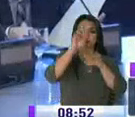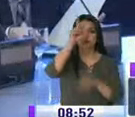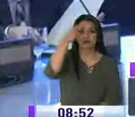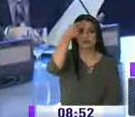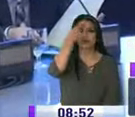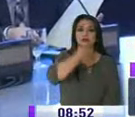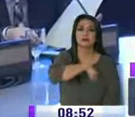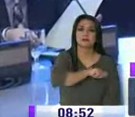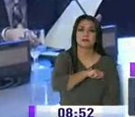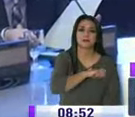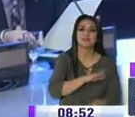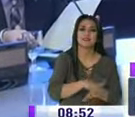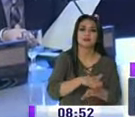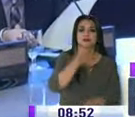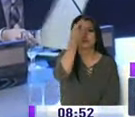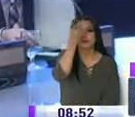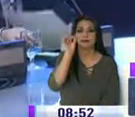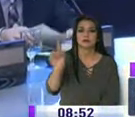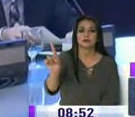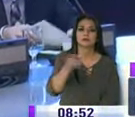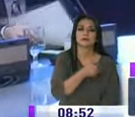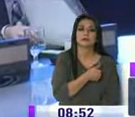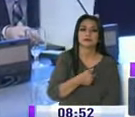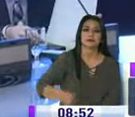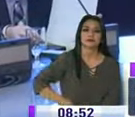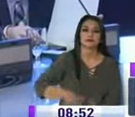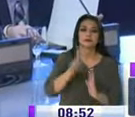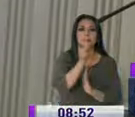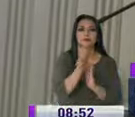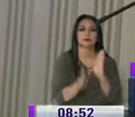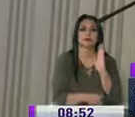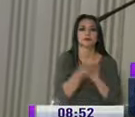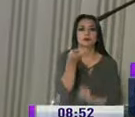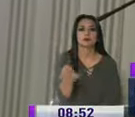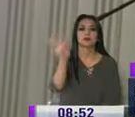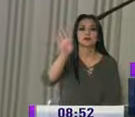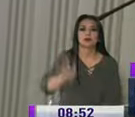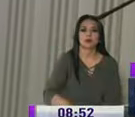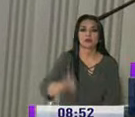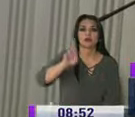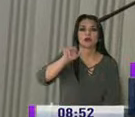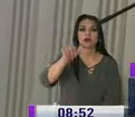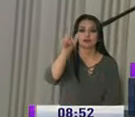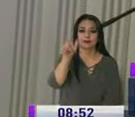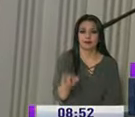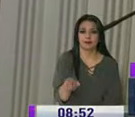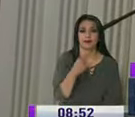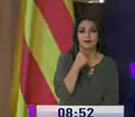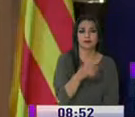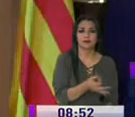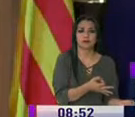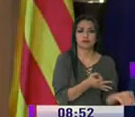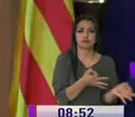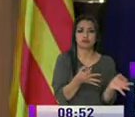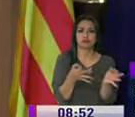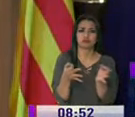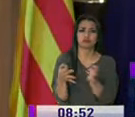exguerrilleros. No hemos tenido experiencia en la lucha contra la guerrilla, porque aquí no es cuestión de tener un ejército bien